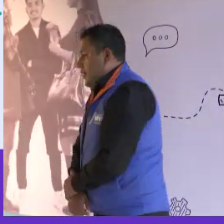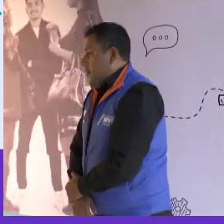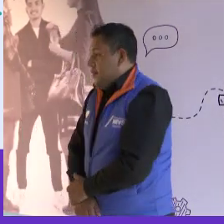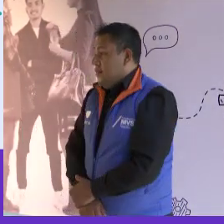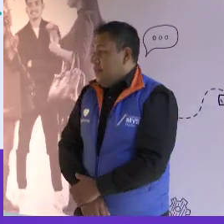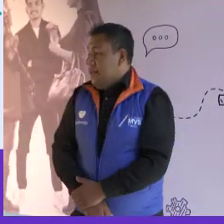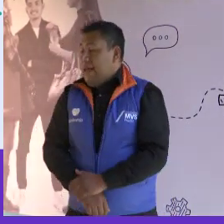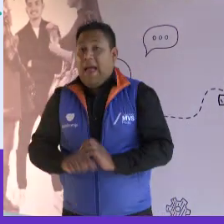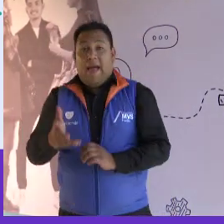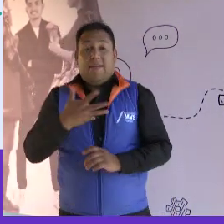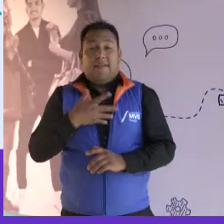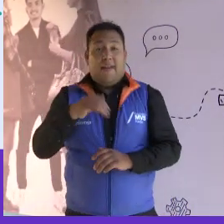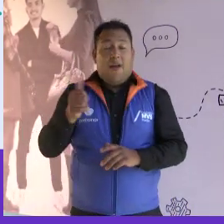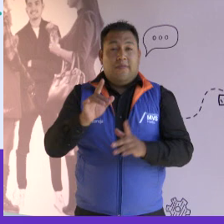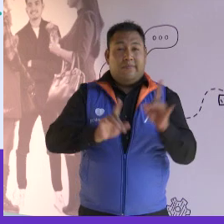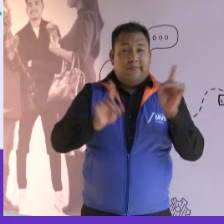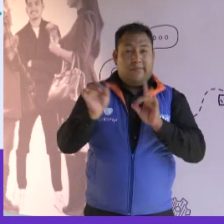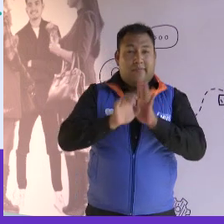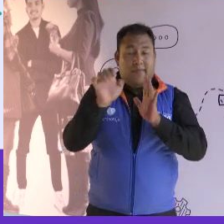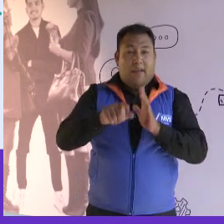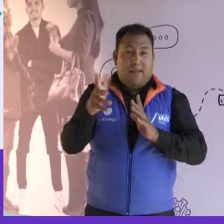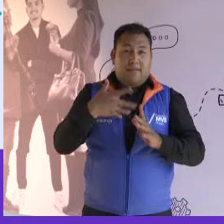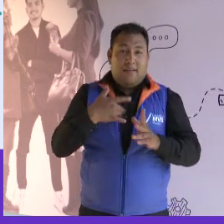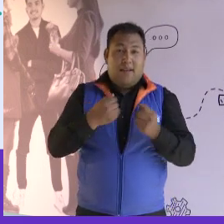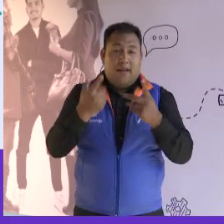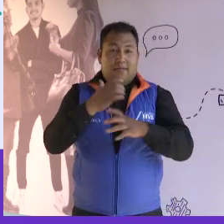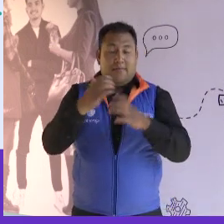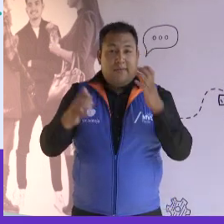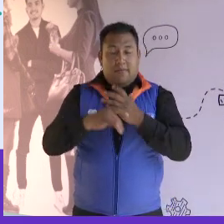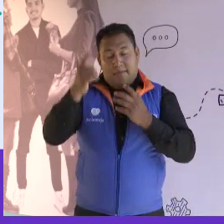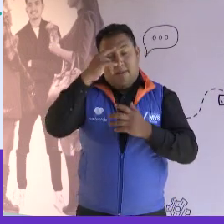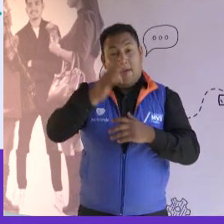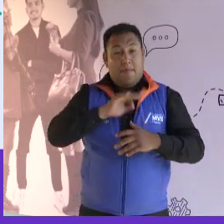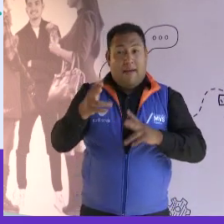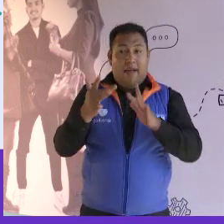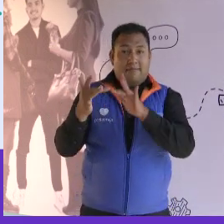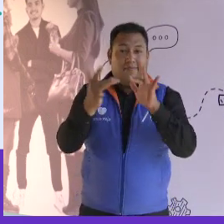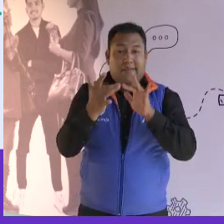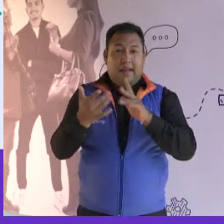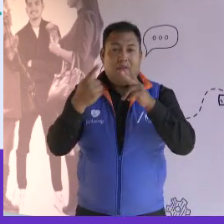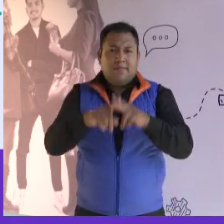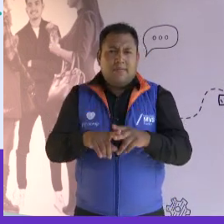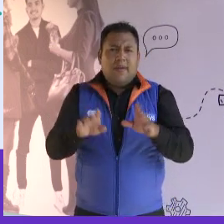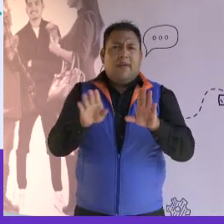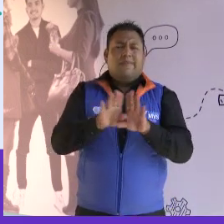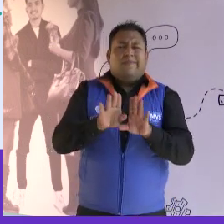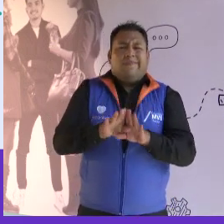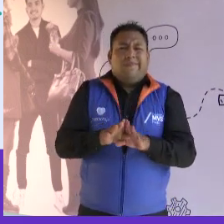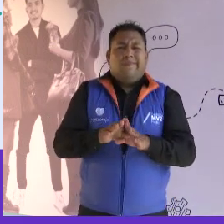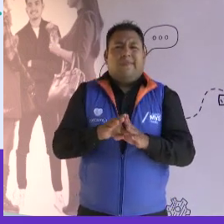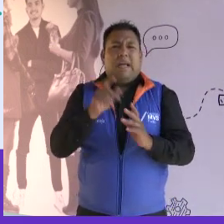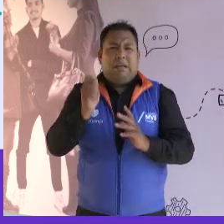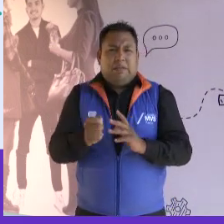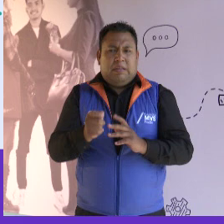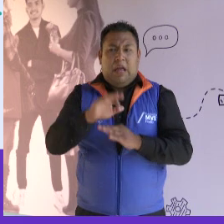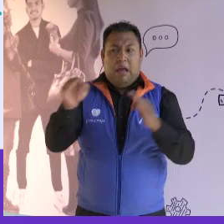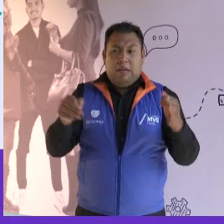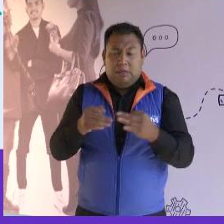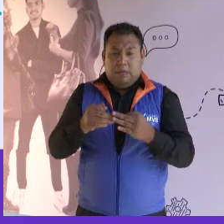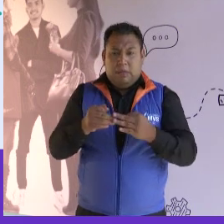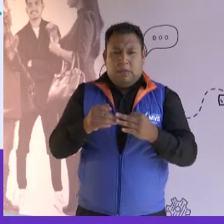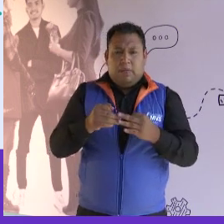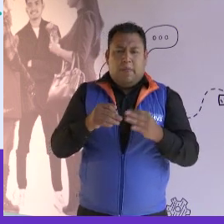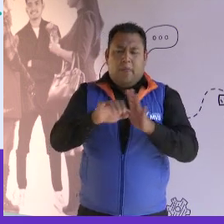experiencia, ¿la motivación para conformar una red ha respondido especialmente a partir de problemas comunes? Sería un